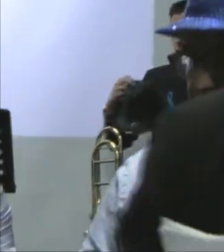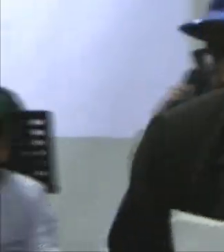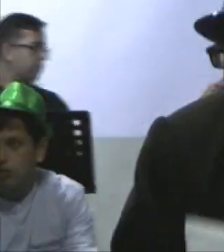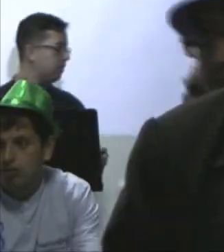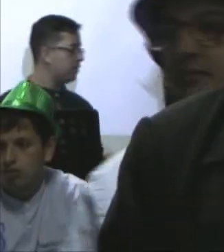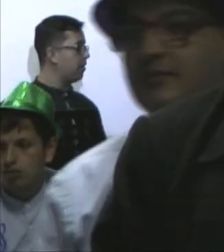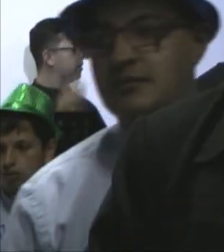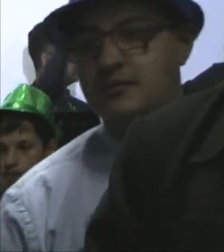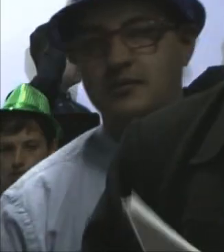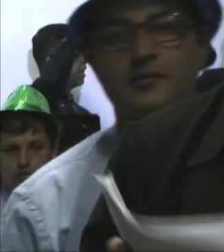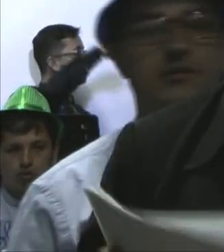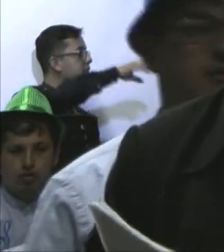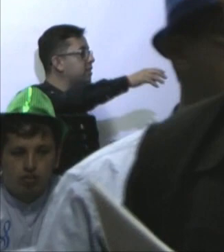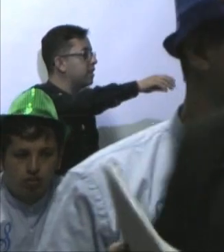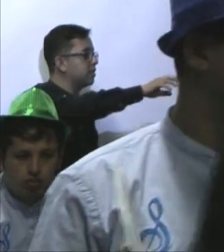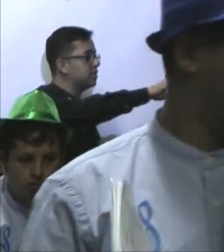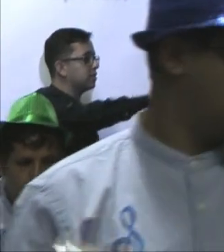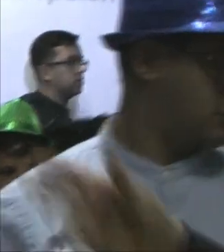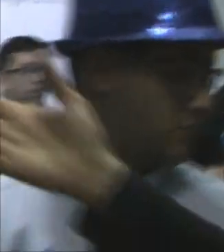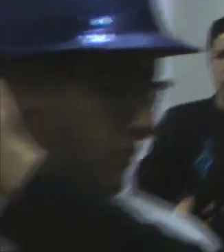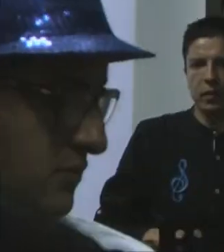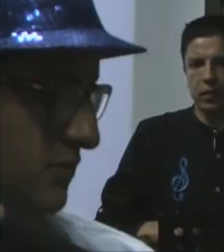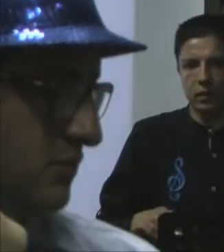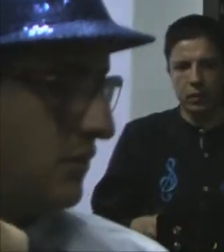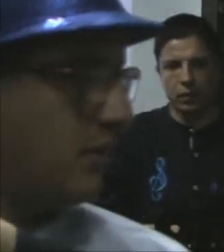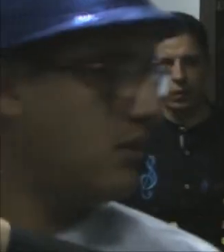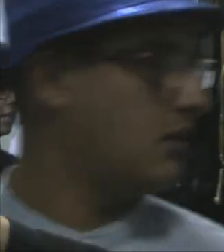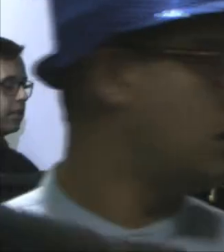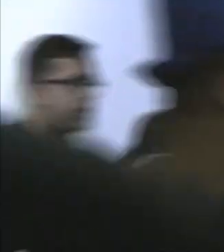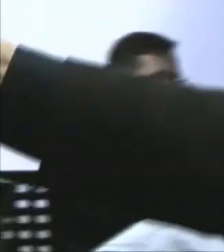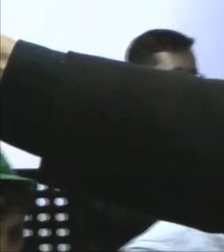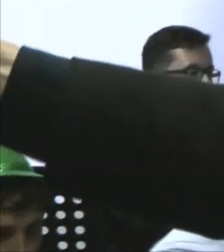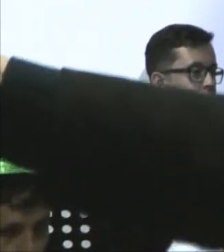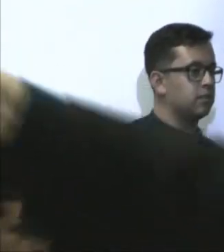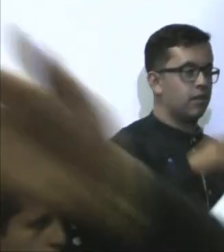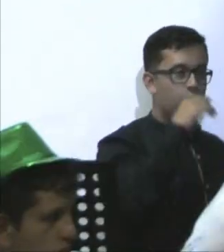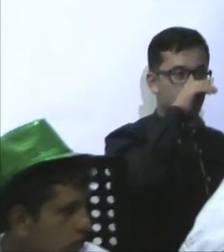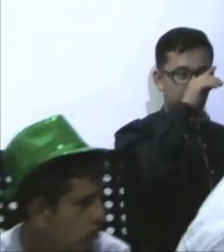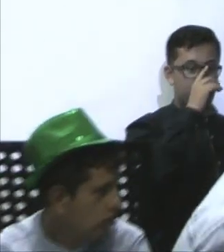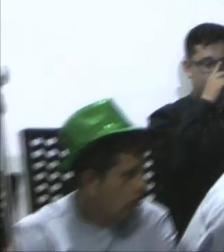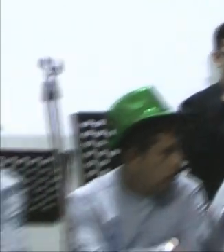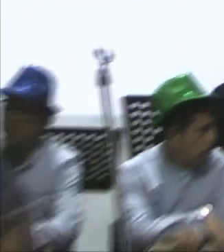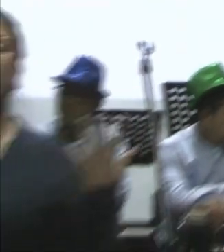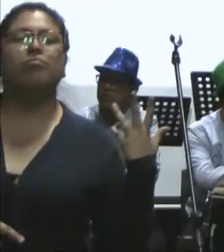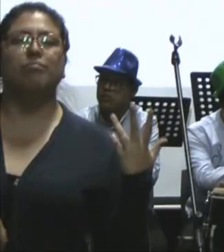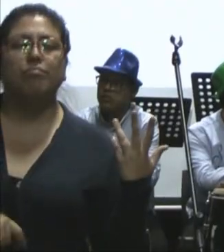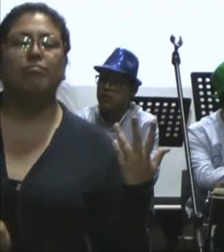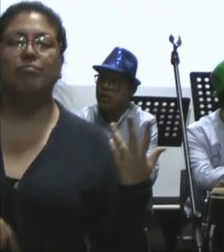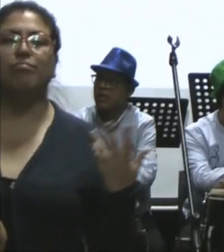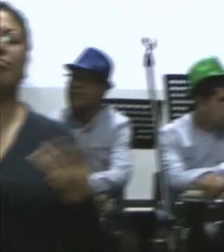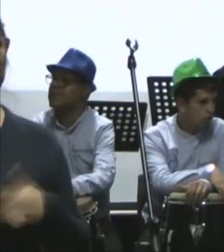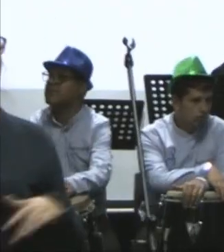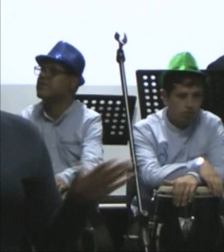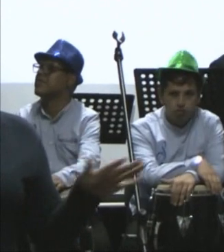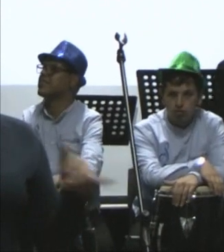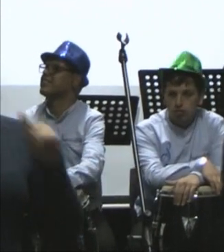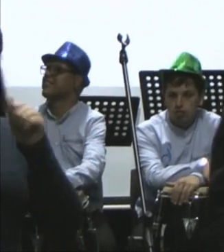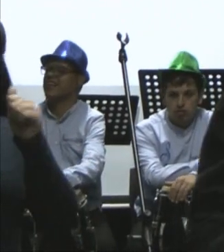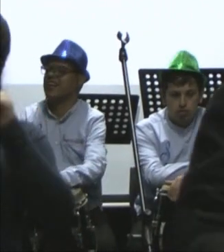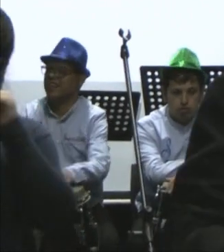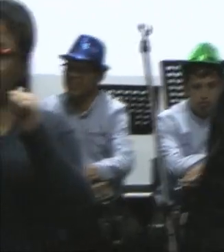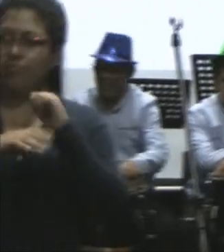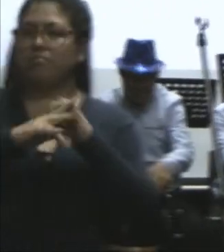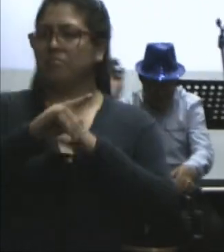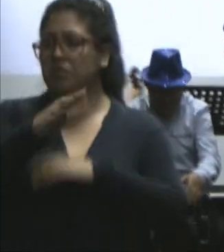de ellos el que lee, el que decodifica, pues es Juan Camilo. Los bajistas sí leen, los trombones también. Ellos pues